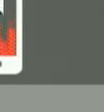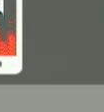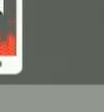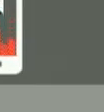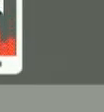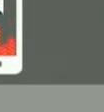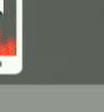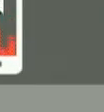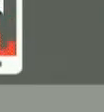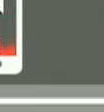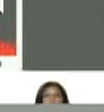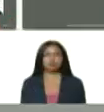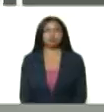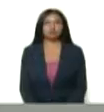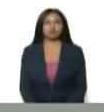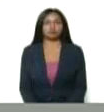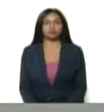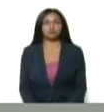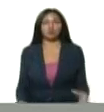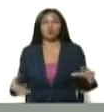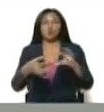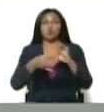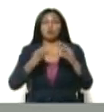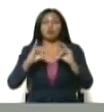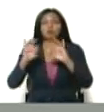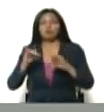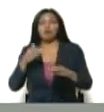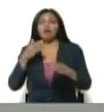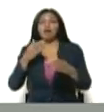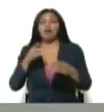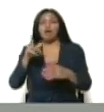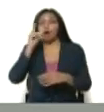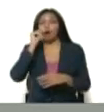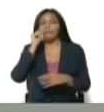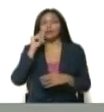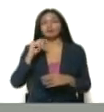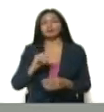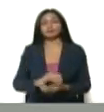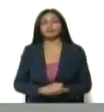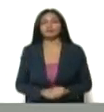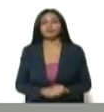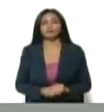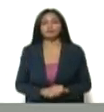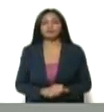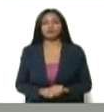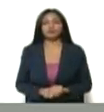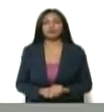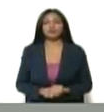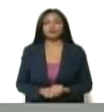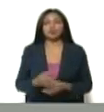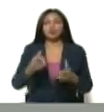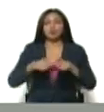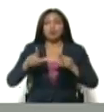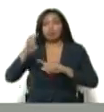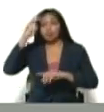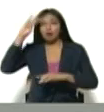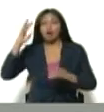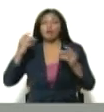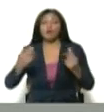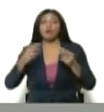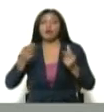del Partido Socialista Unido de Venezuela, que está allá, Pedro Calzadilla, que están en La Habana,